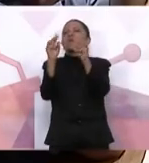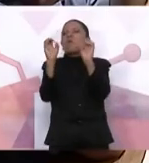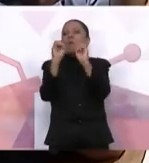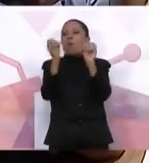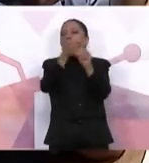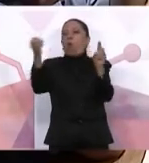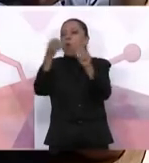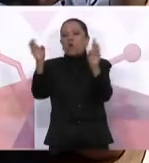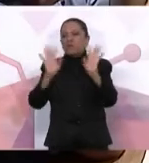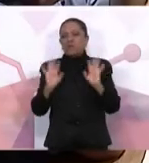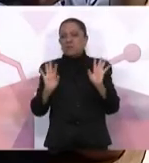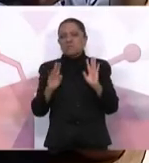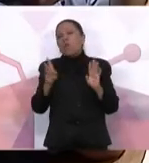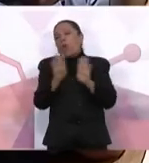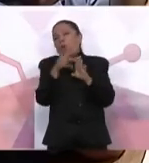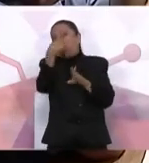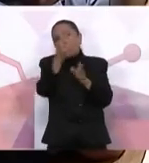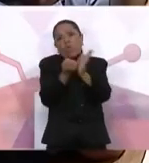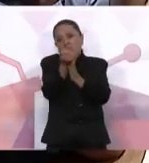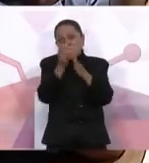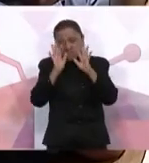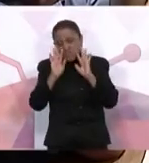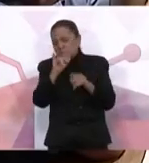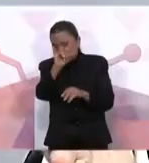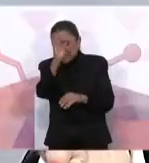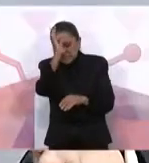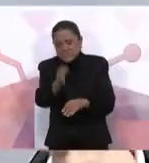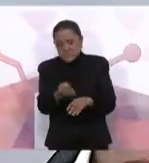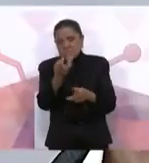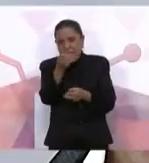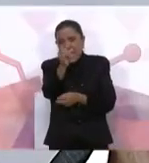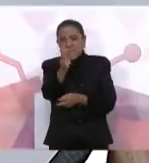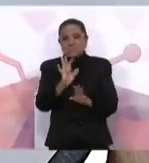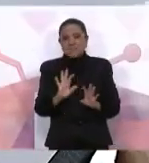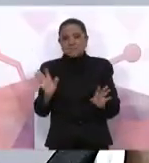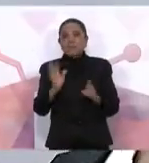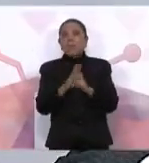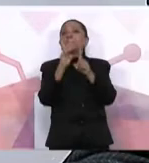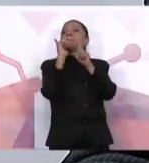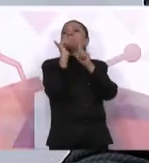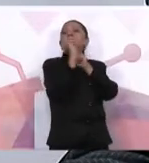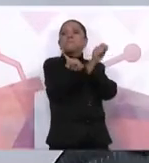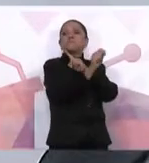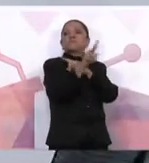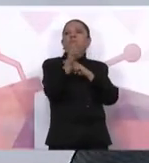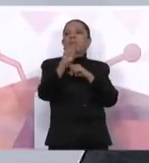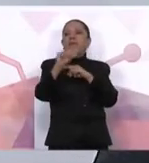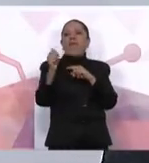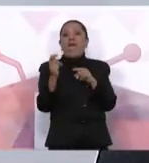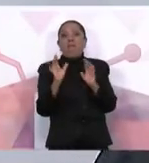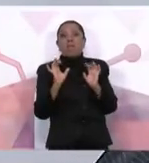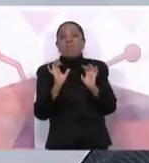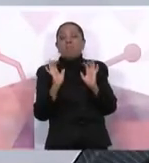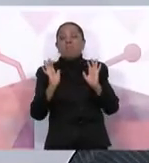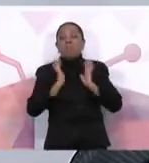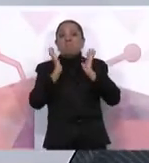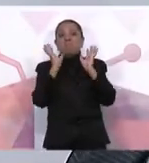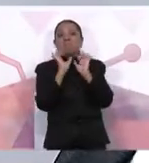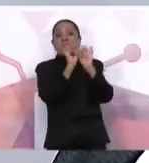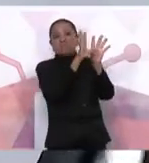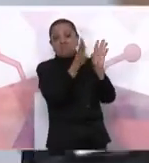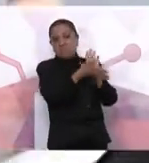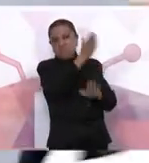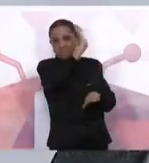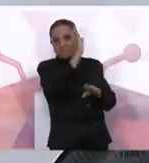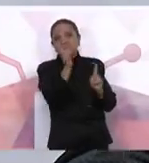ustedes decidan si entonces lo haríamos de esta forma ante la ausencia intempestiva el candidato del partido nueva alianza jorge emir cuál era la pregunta que le iba a usted